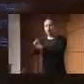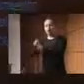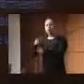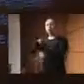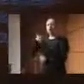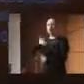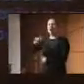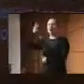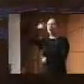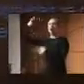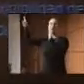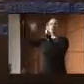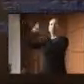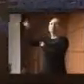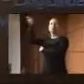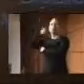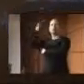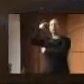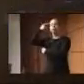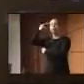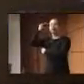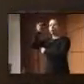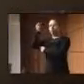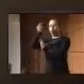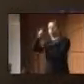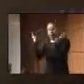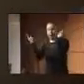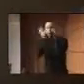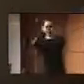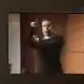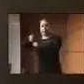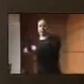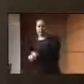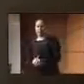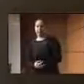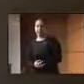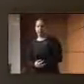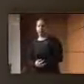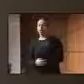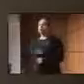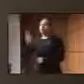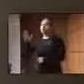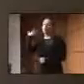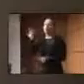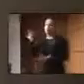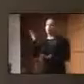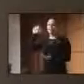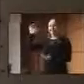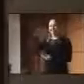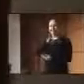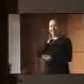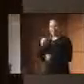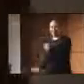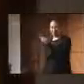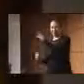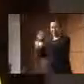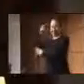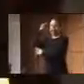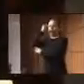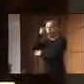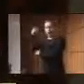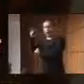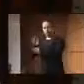modelo a nivel de cada persona, ¿no? El modelo social que nace en los Estados Unidos básicamente viene a decir, vamos a ver,